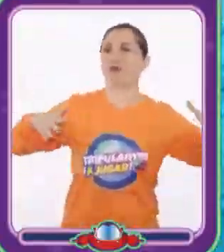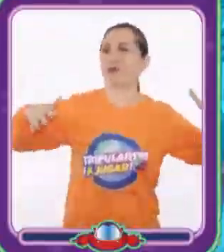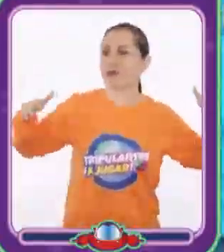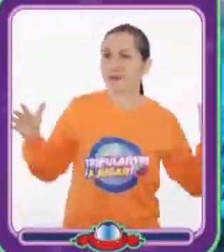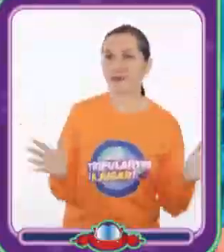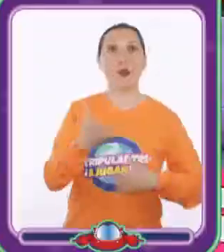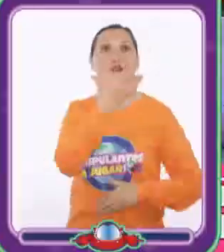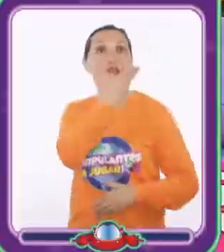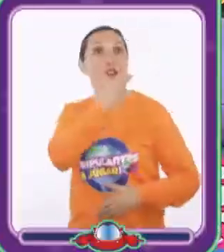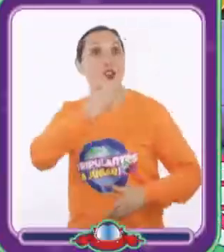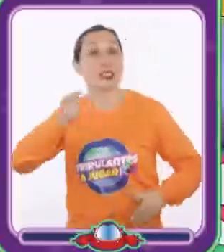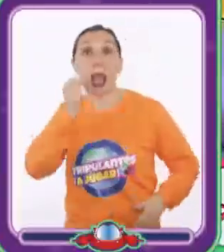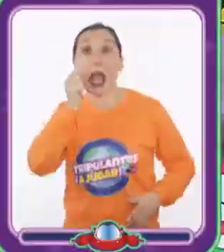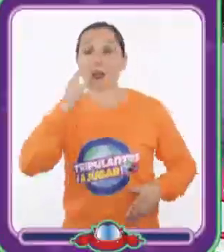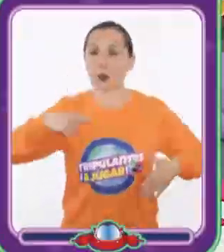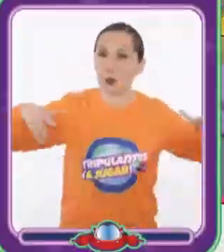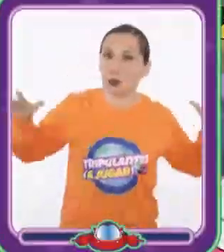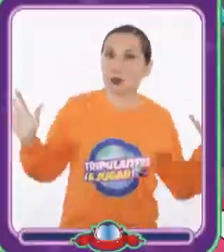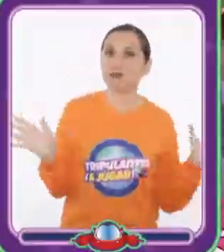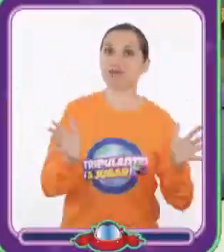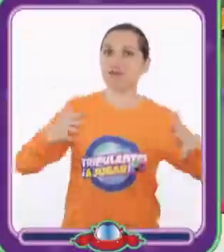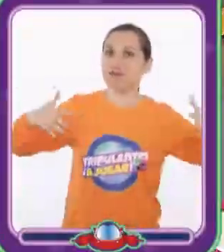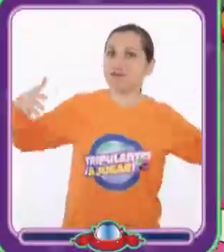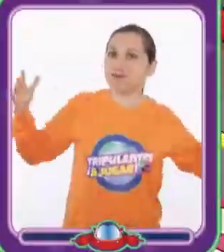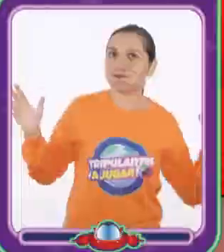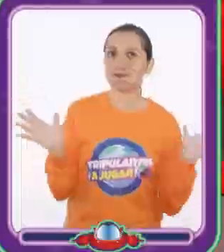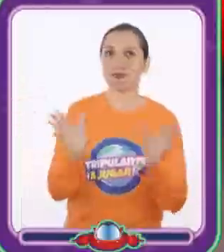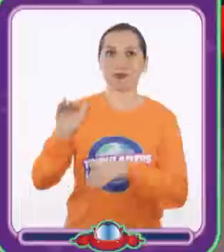¿Azul? ¿Azul? Sí. ¡Oh, qué bonitas son las mariposas azules!